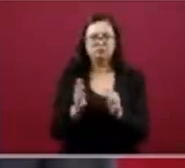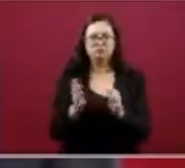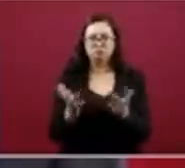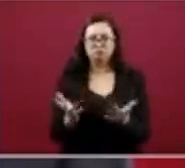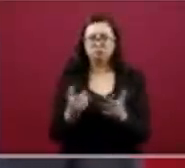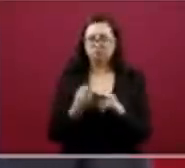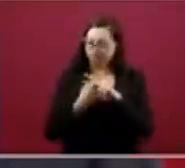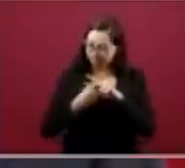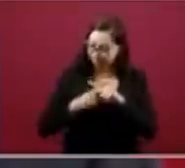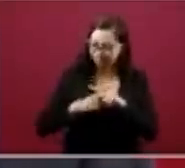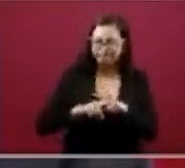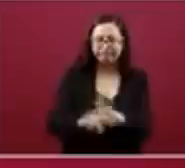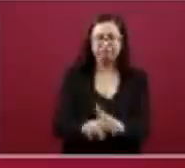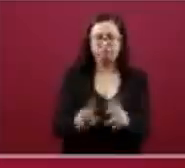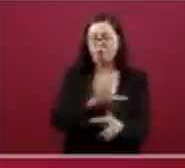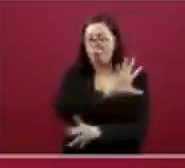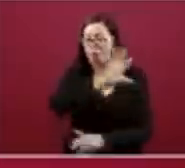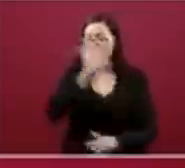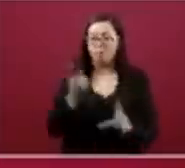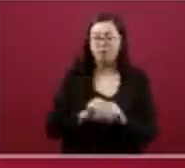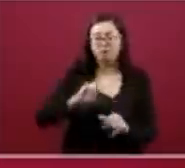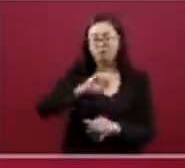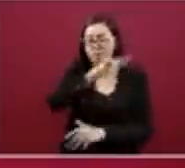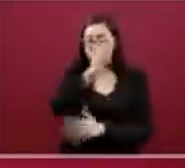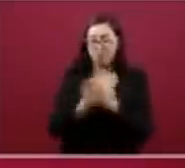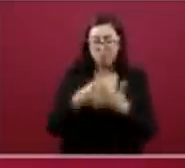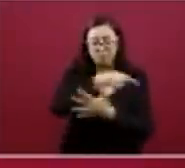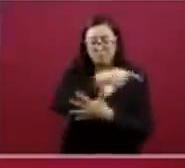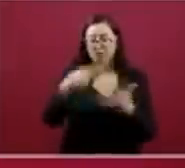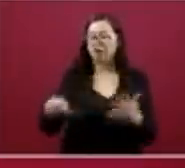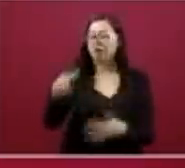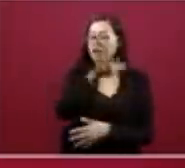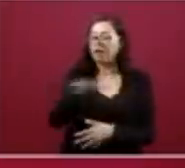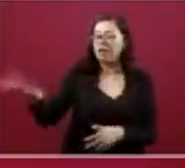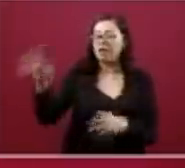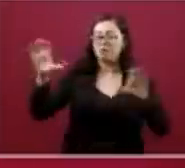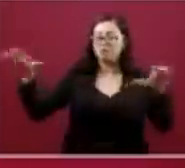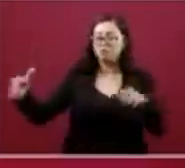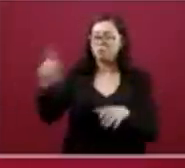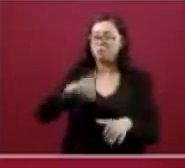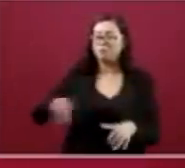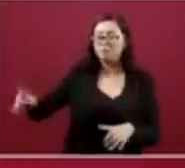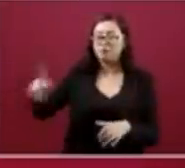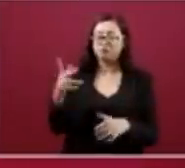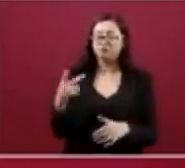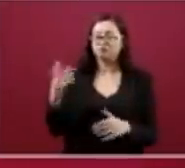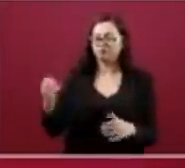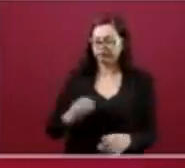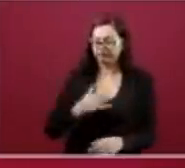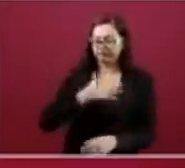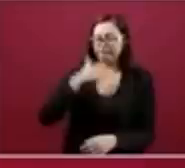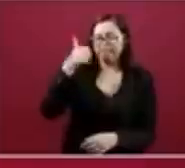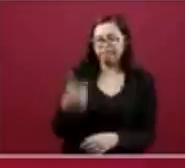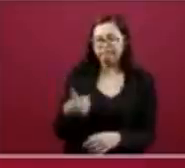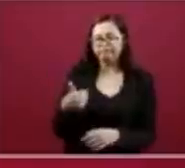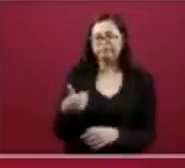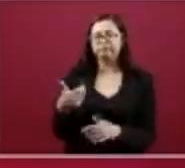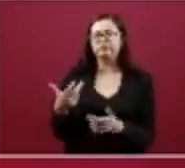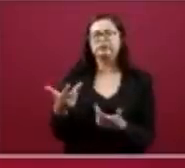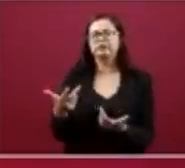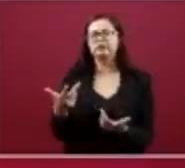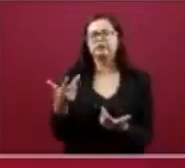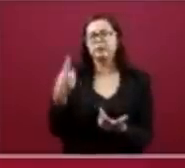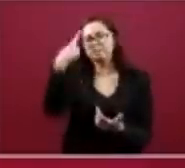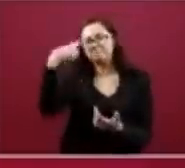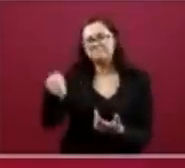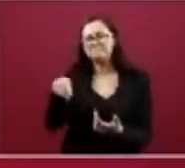en marcha todo este plan de bienestar general colectivo, donde en